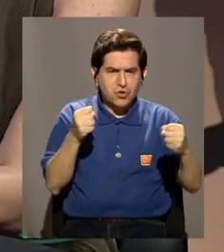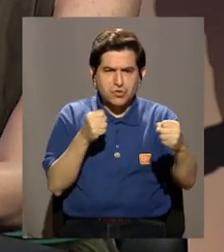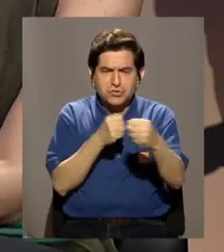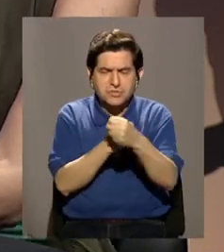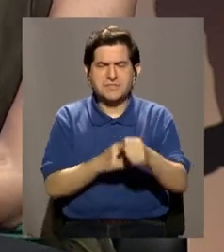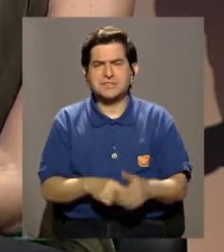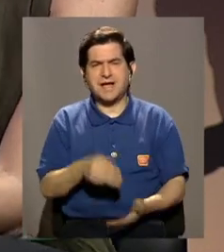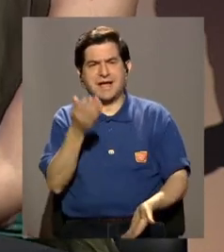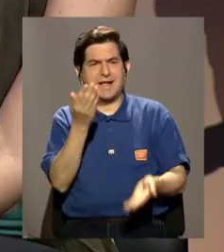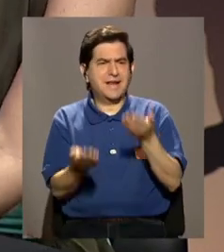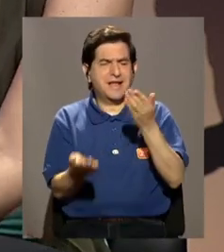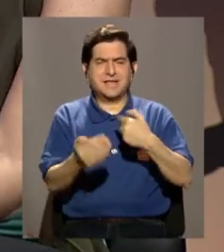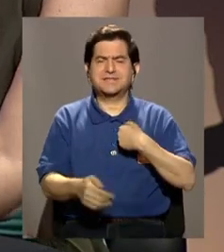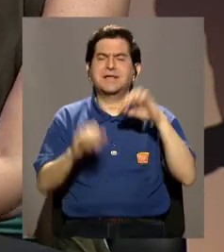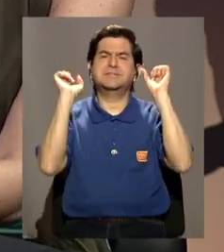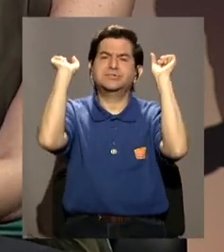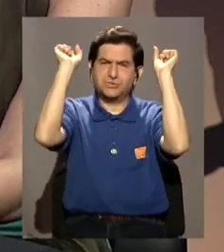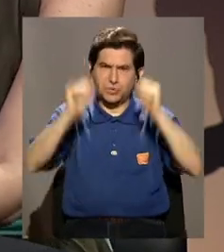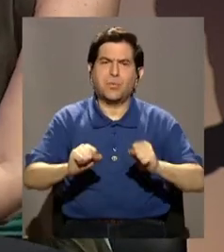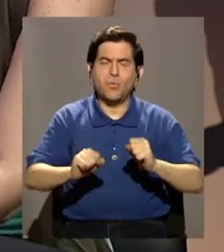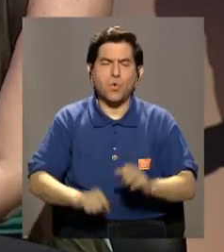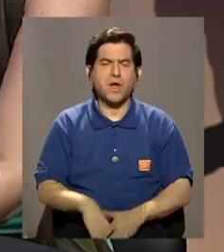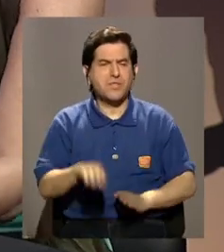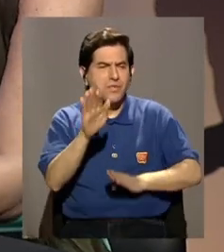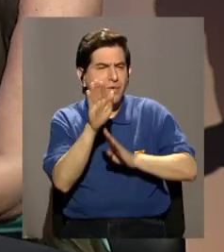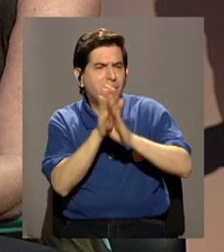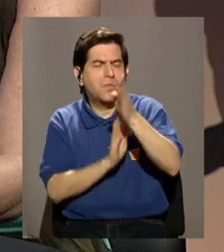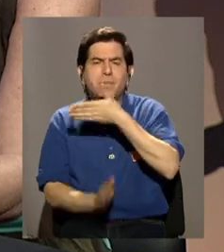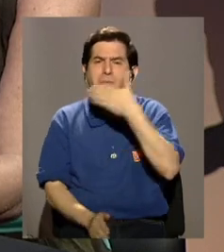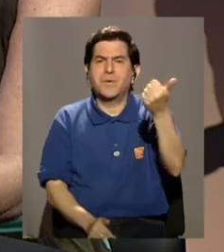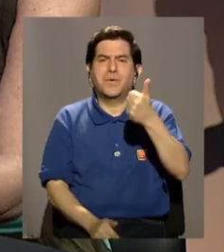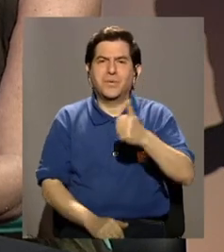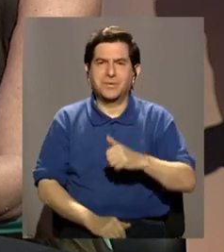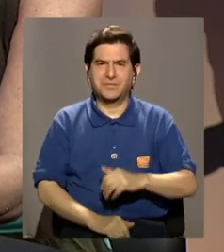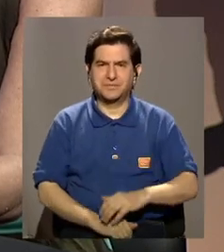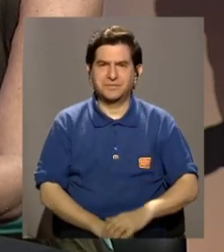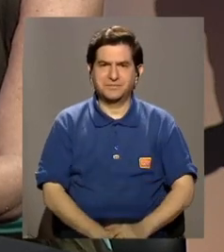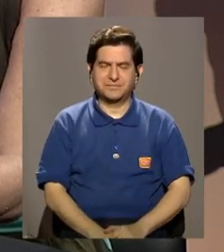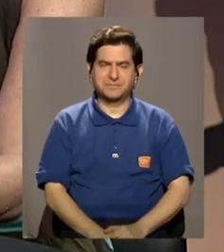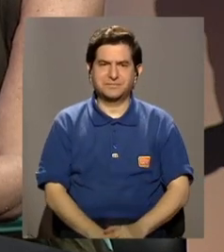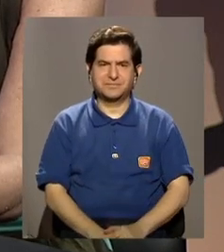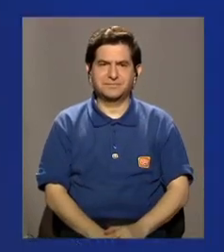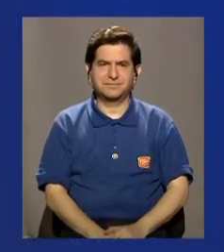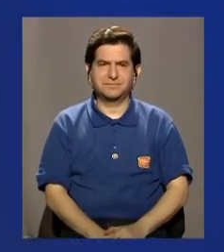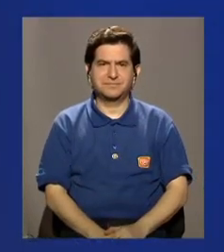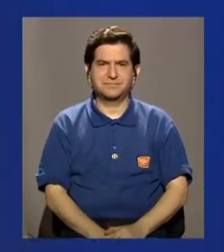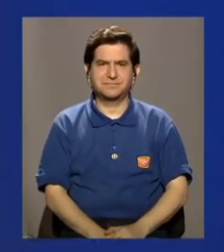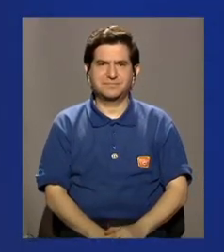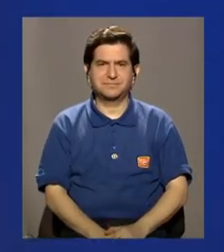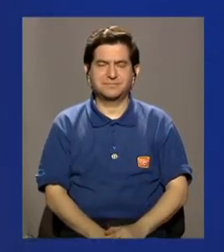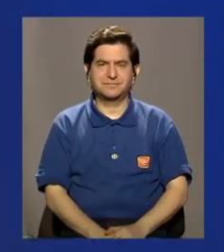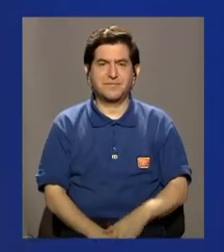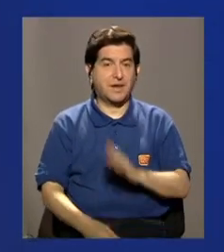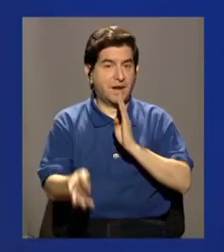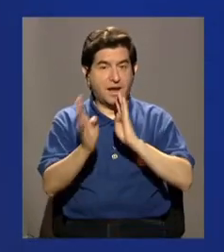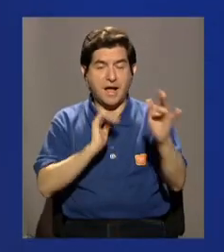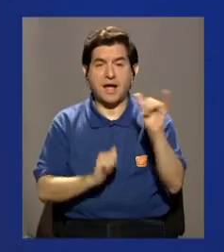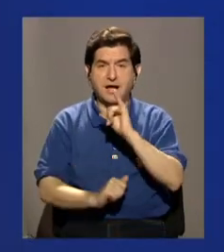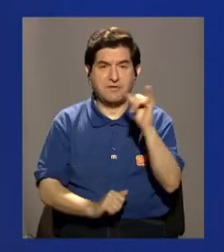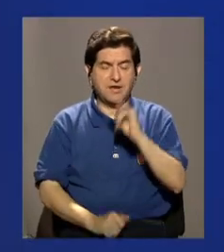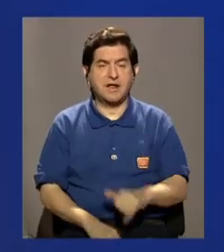es común donde yo me puedo desarrollar mejor y pues vamos a hablar también